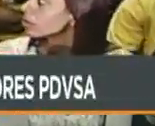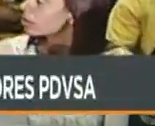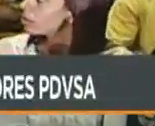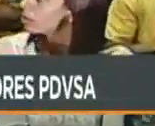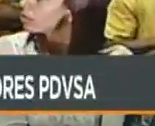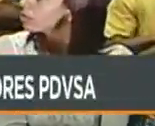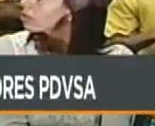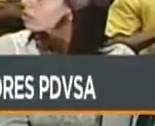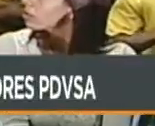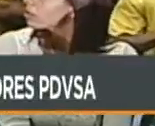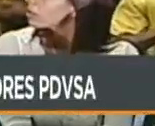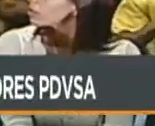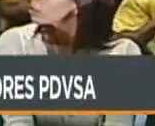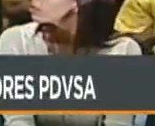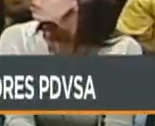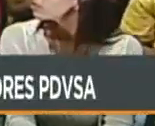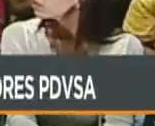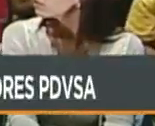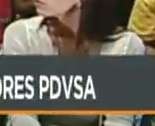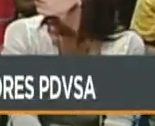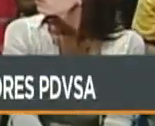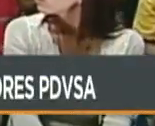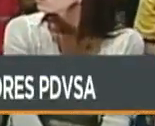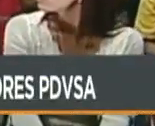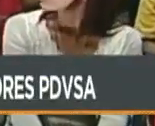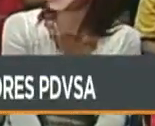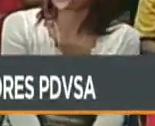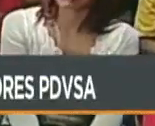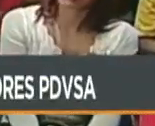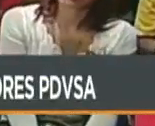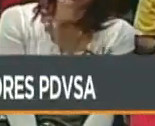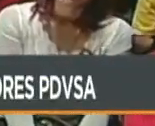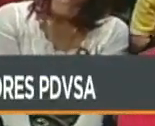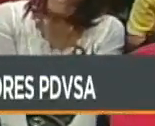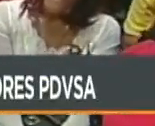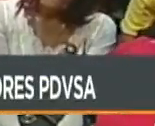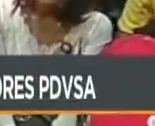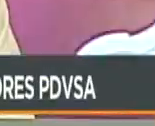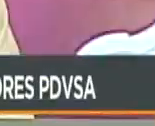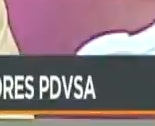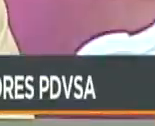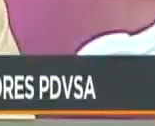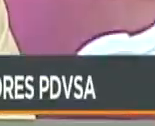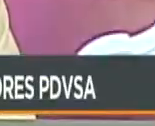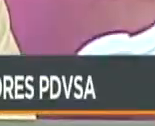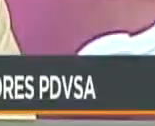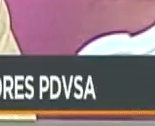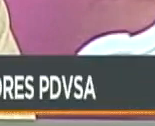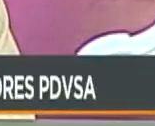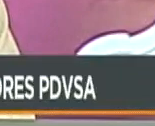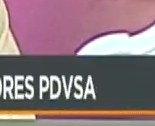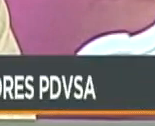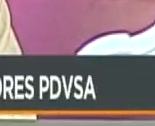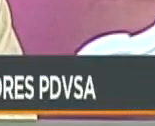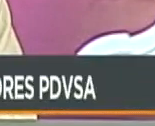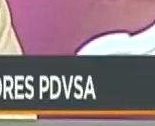Todo esto es importante para tener conciencia de hacia dónde ir, de cómo ir.